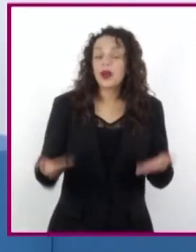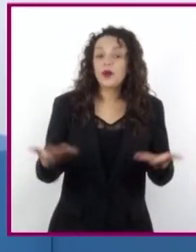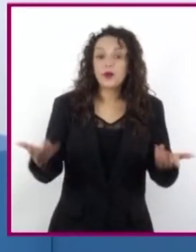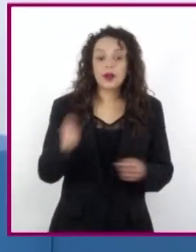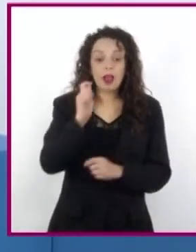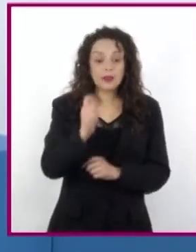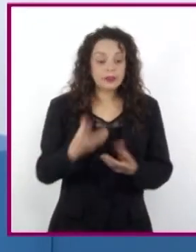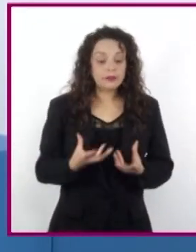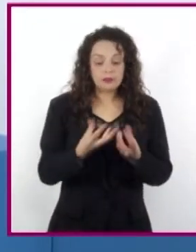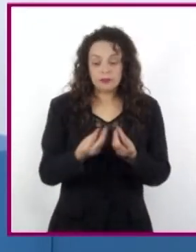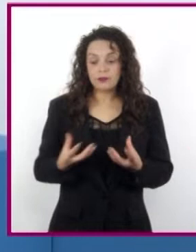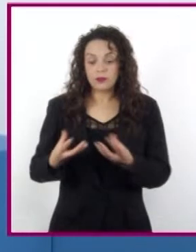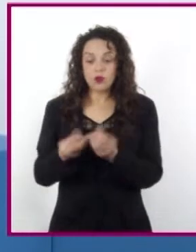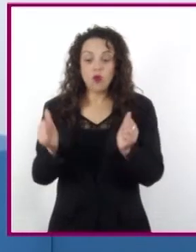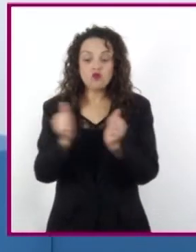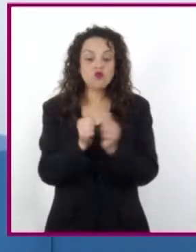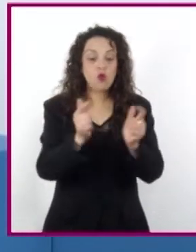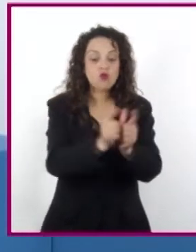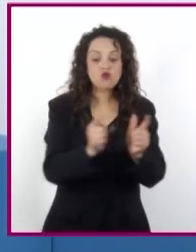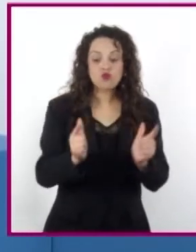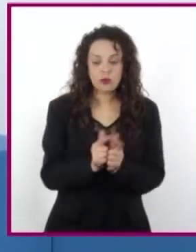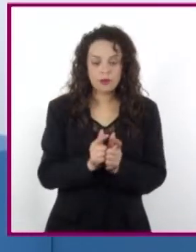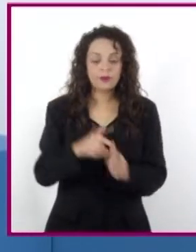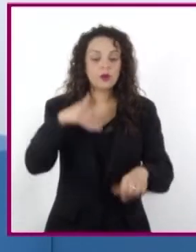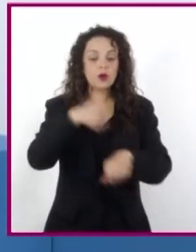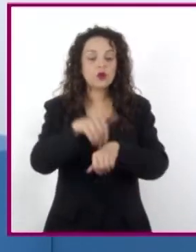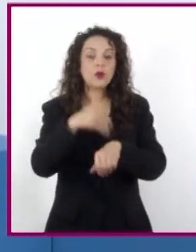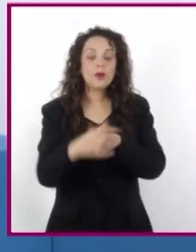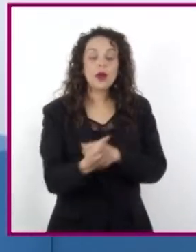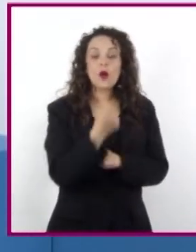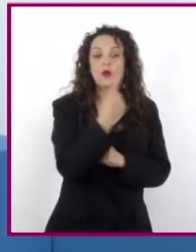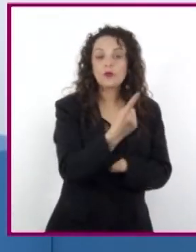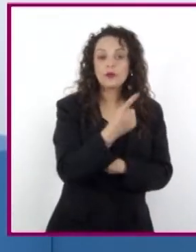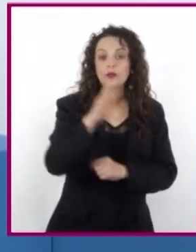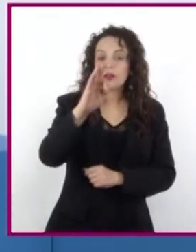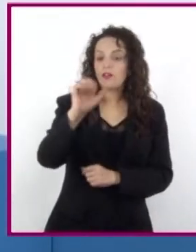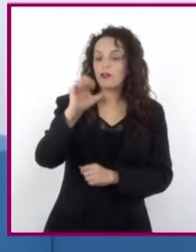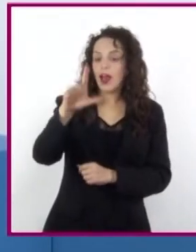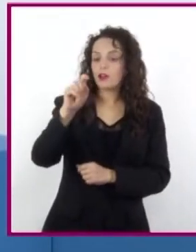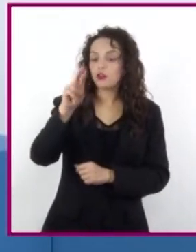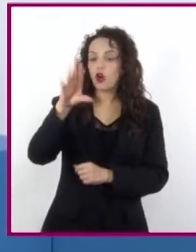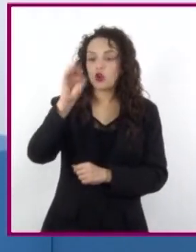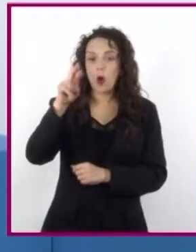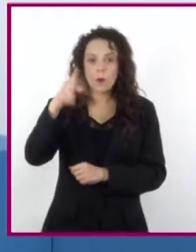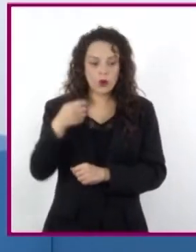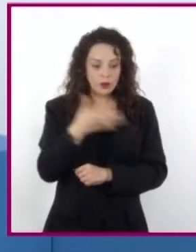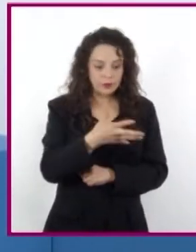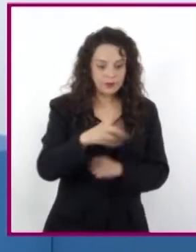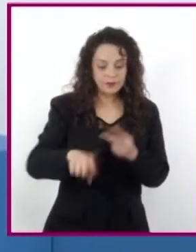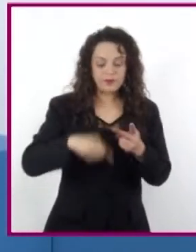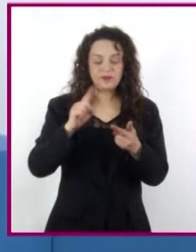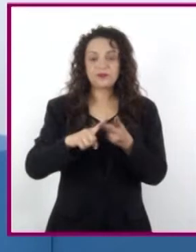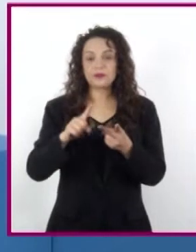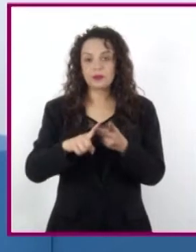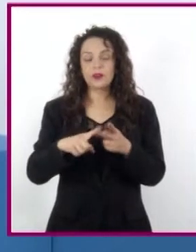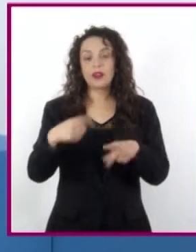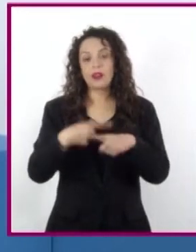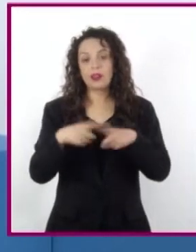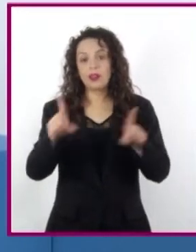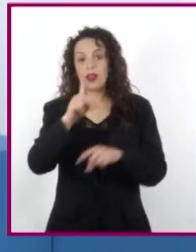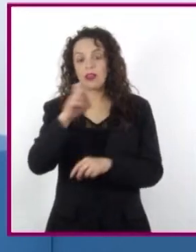con los siguientes grupos. Grupo 1, factor común. Grupo 2, diferencia de